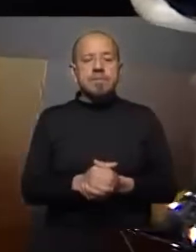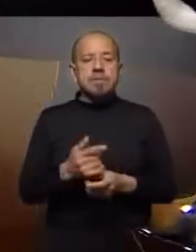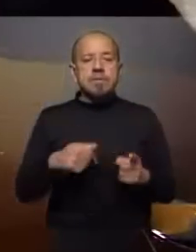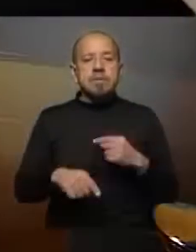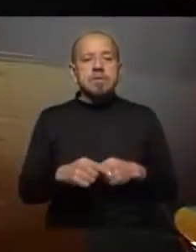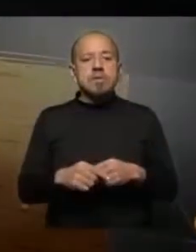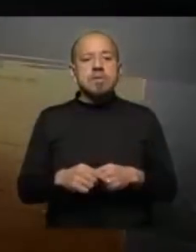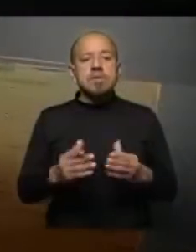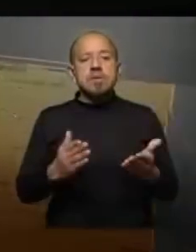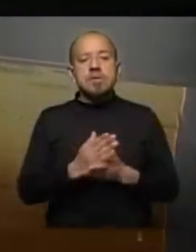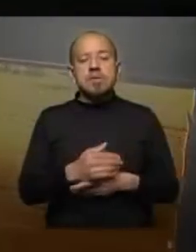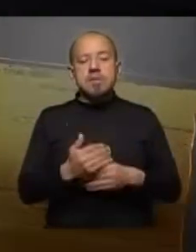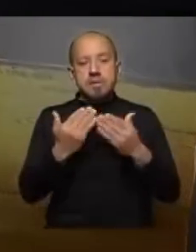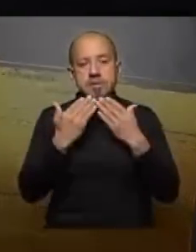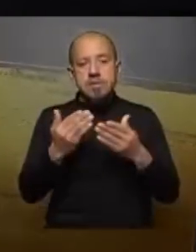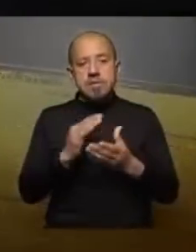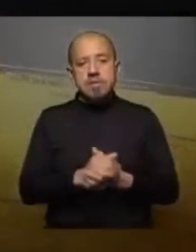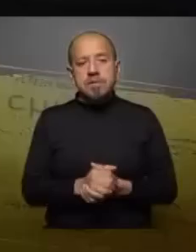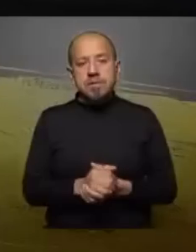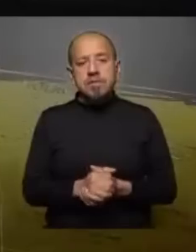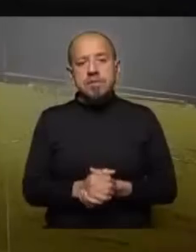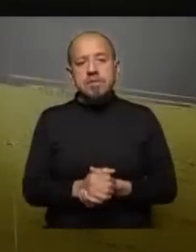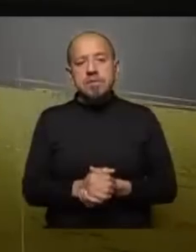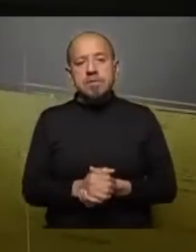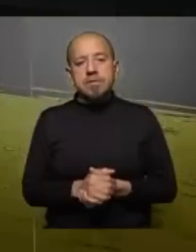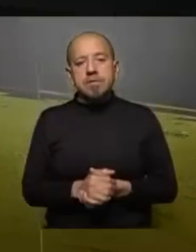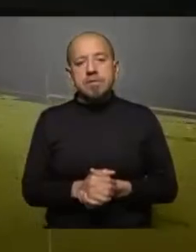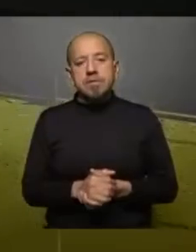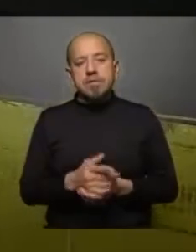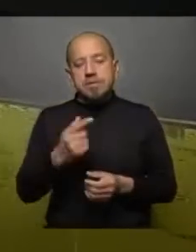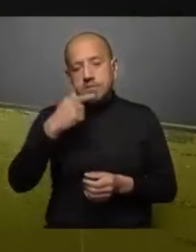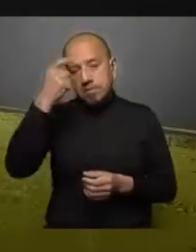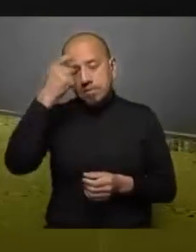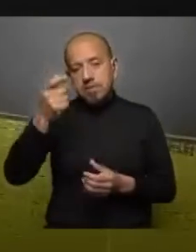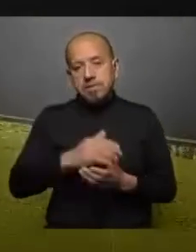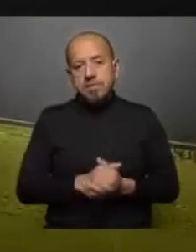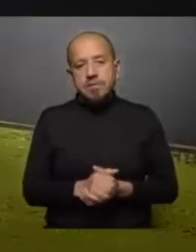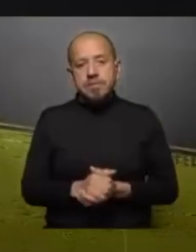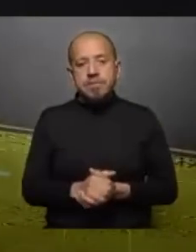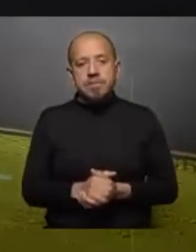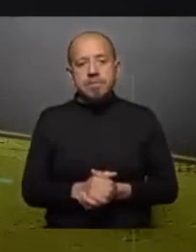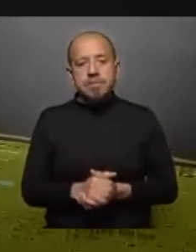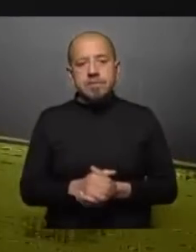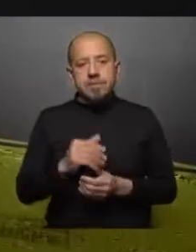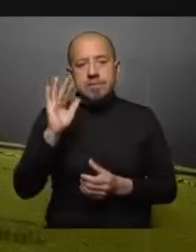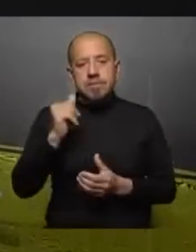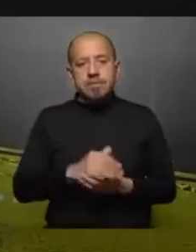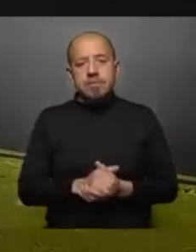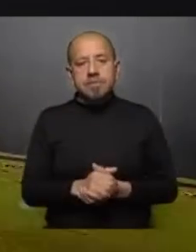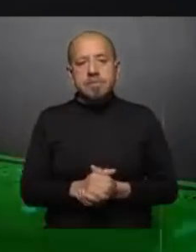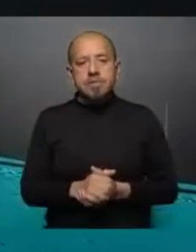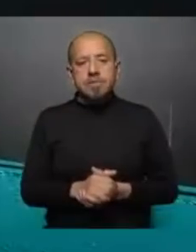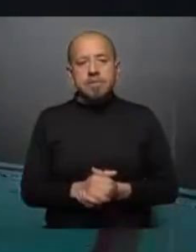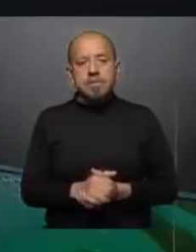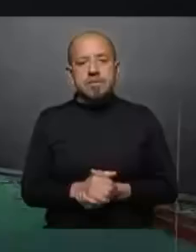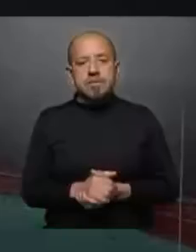nosotros Entonces como siempre muchísimas Muchísimas gracias por acompañarnos que se viene la pantalla de tud sobre ciencia quédense nos vemos Nosotros el lunes a 21